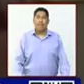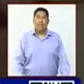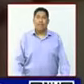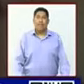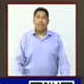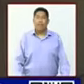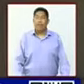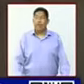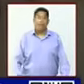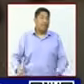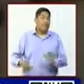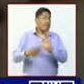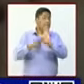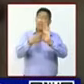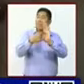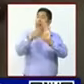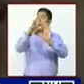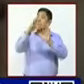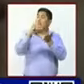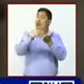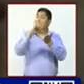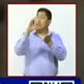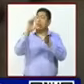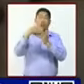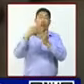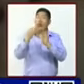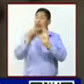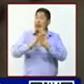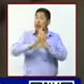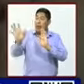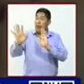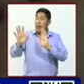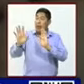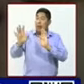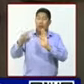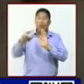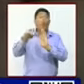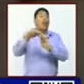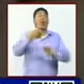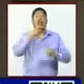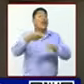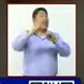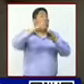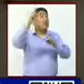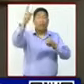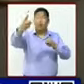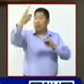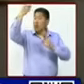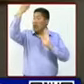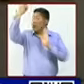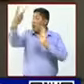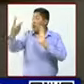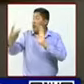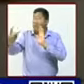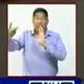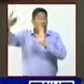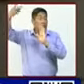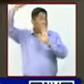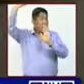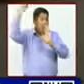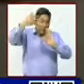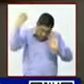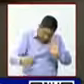Es la suma de $5,800. A la una, a las dos y a